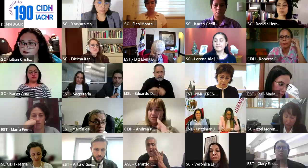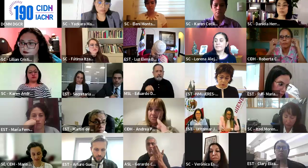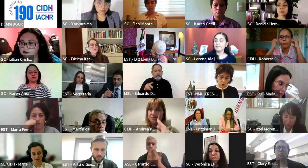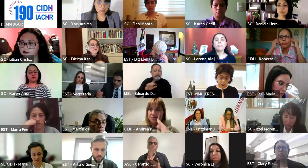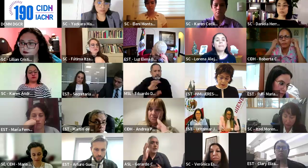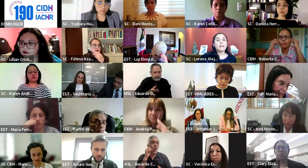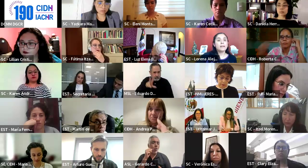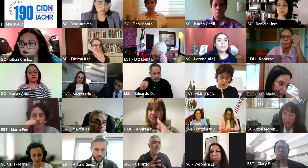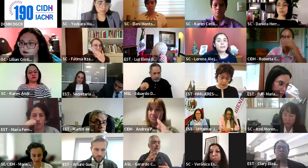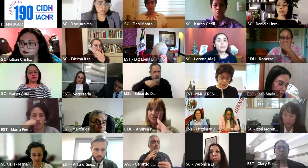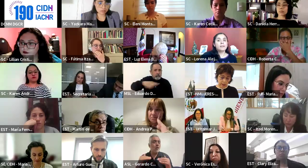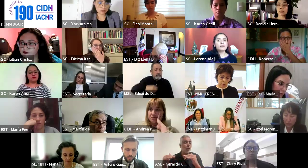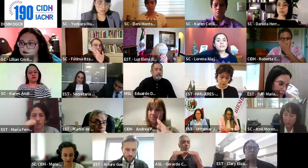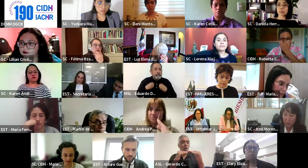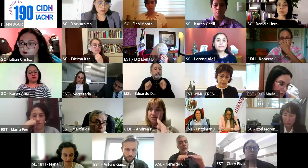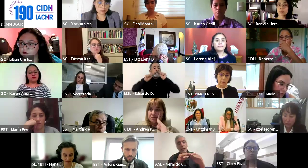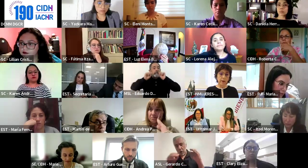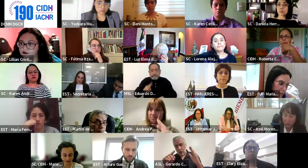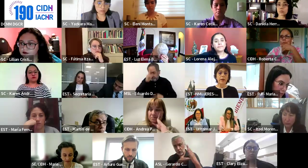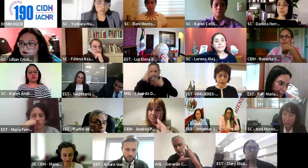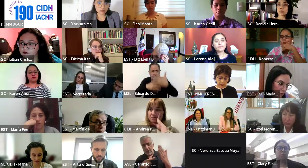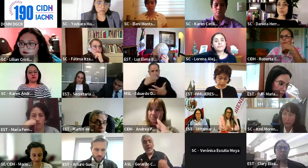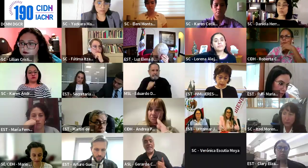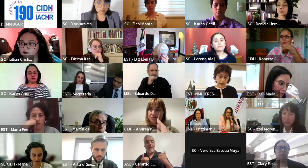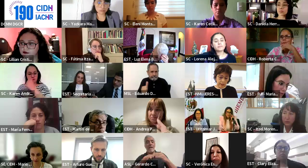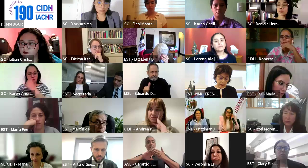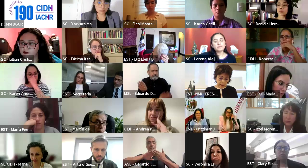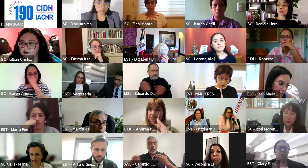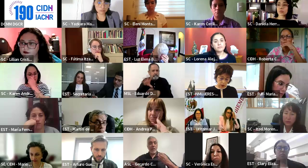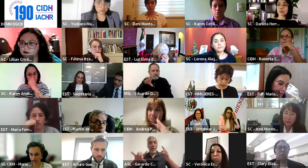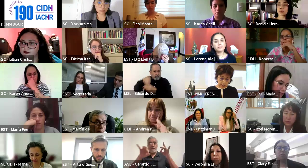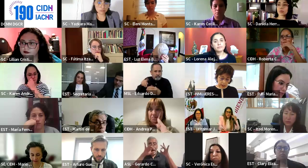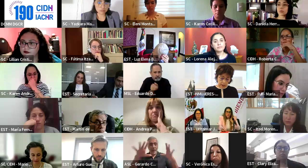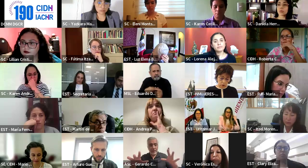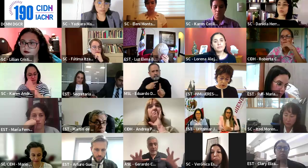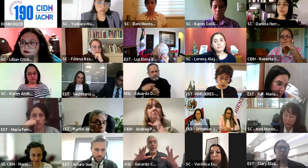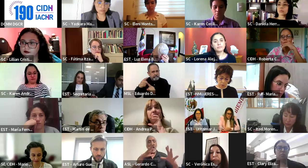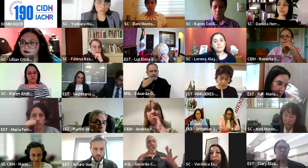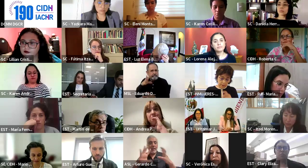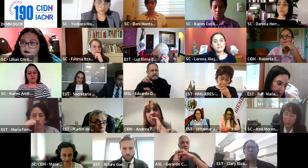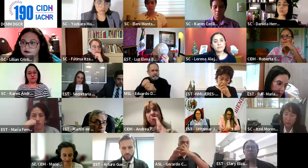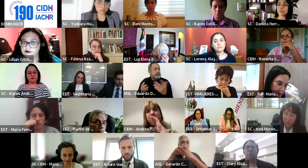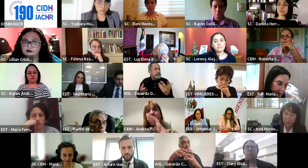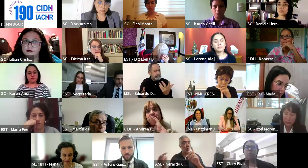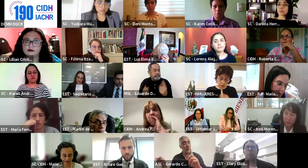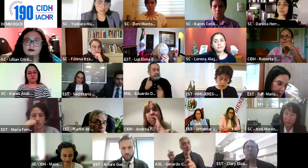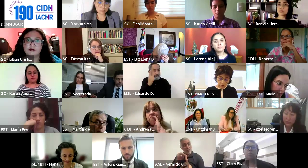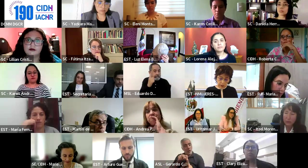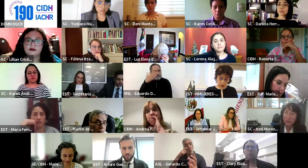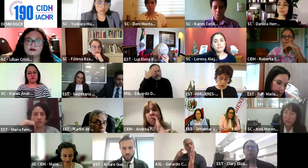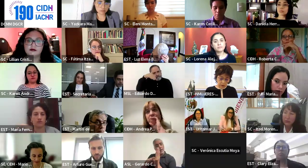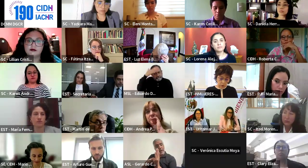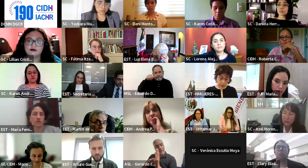discriminación y a vivir una vida libre de violencia desde una perspectiva integral e interseccional. Reconociendo los principales riesgos a